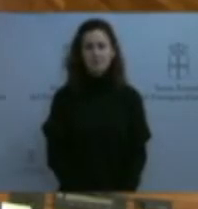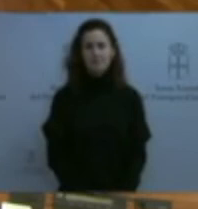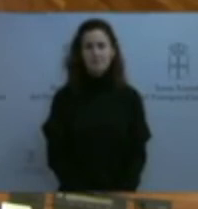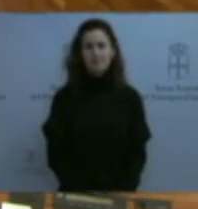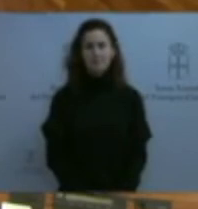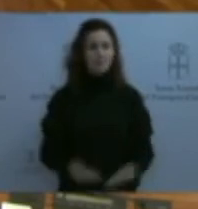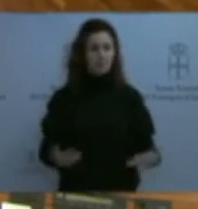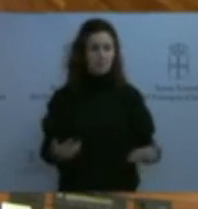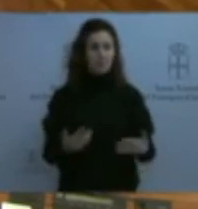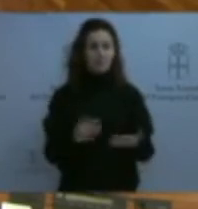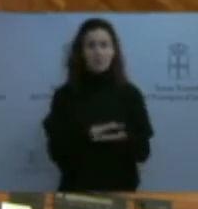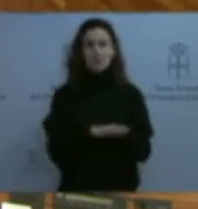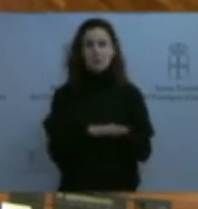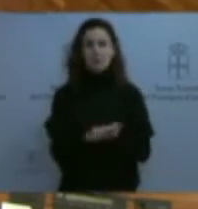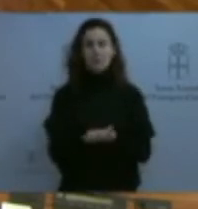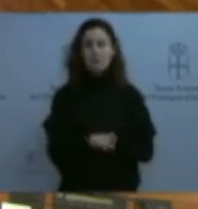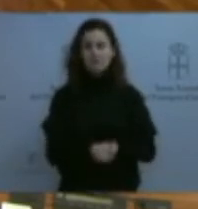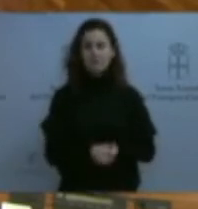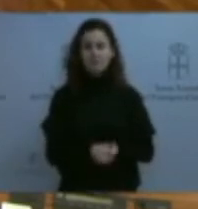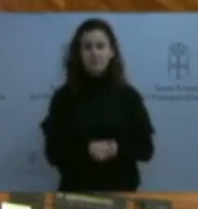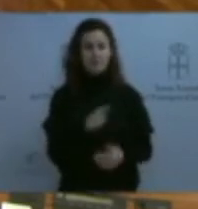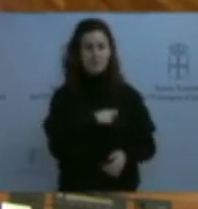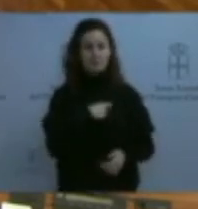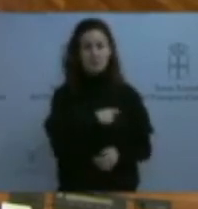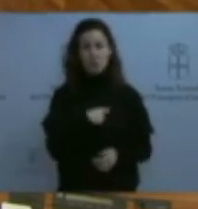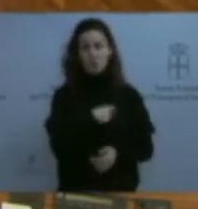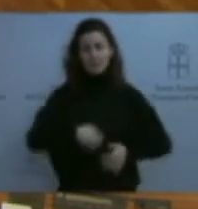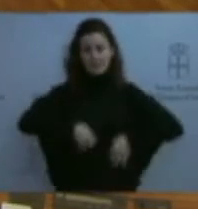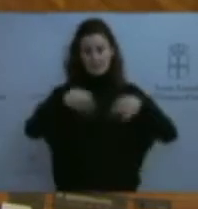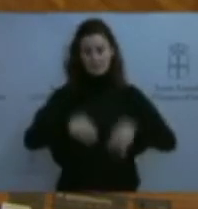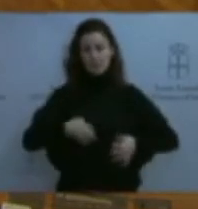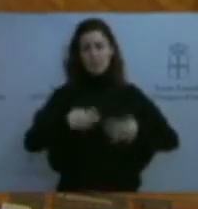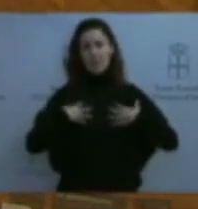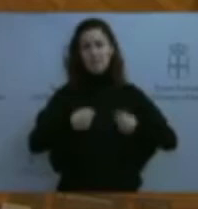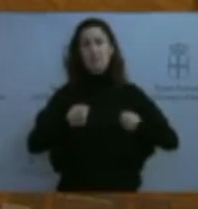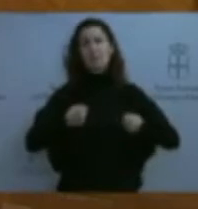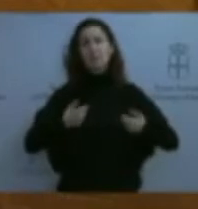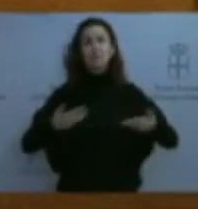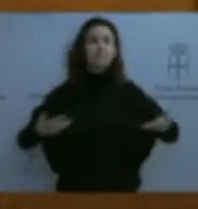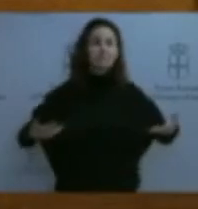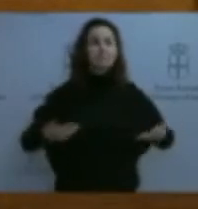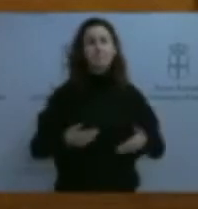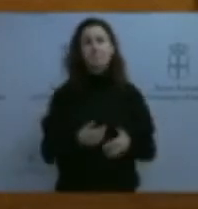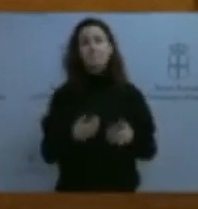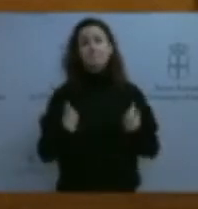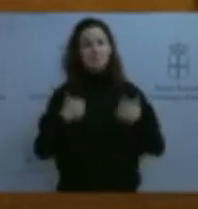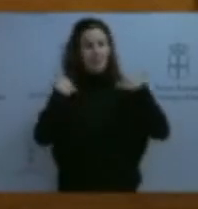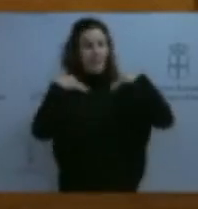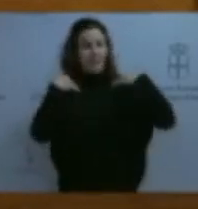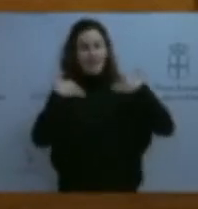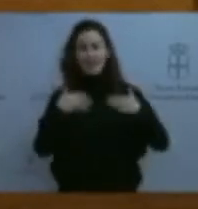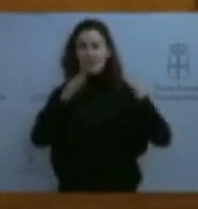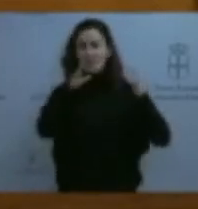Mire, sobre el Comité de Seguridad y Salud, no sabe lo que me alegra, que